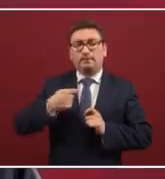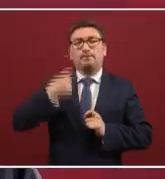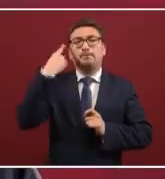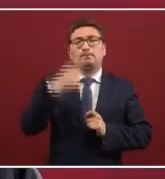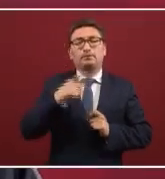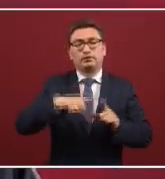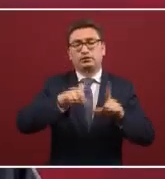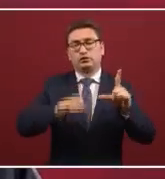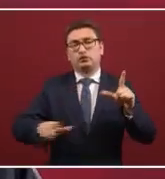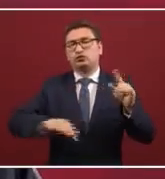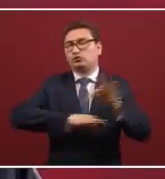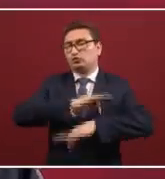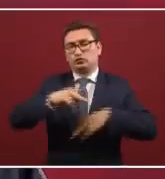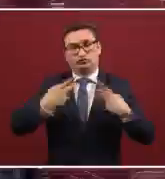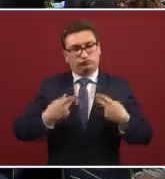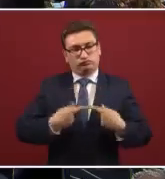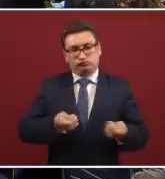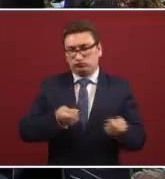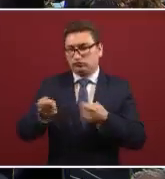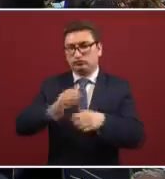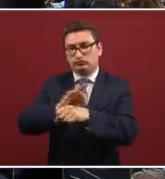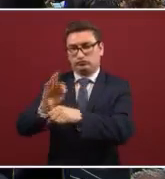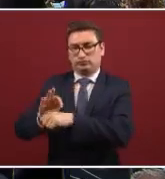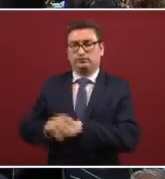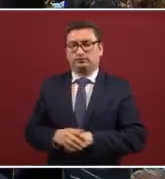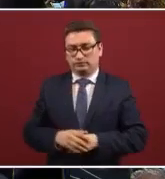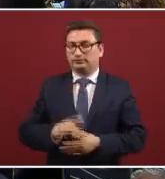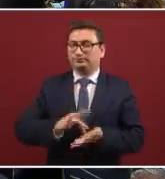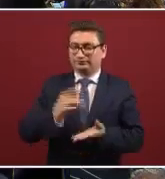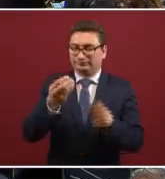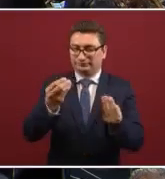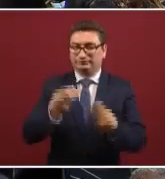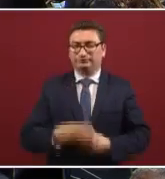los mexicanos. Muchas gracias.